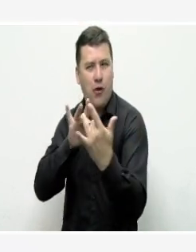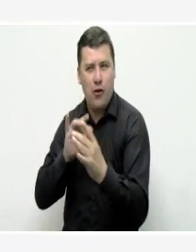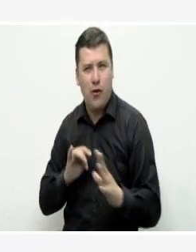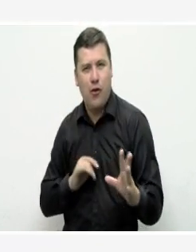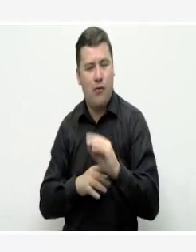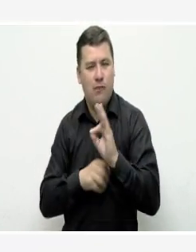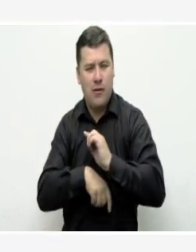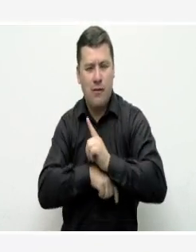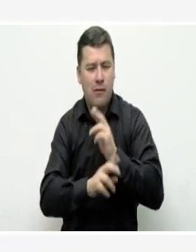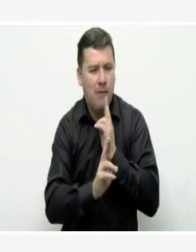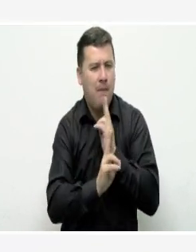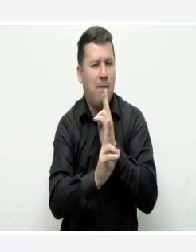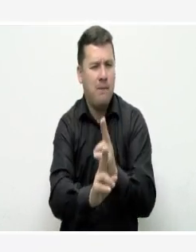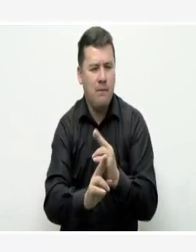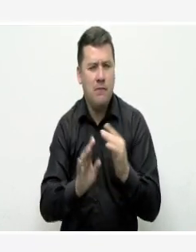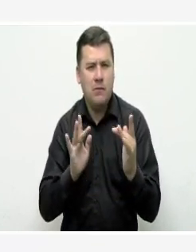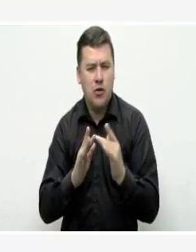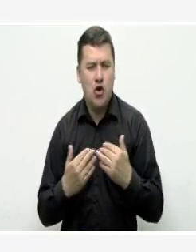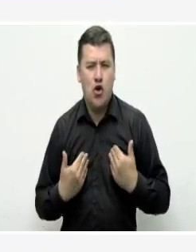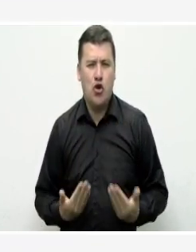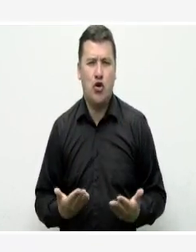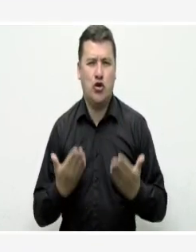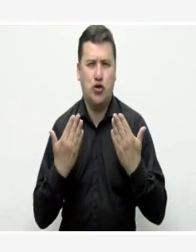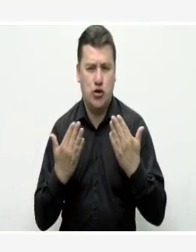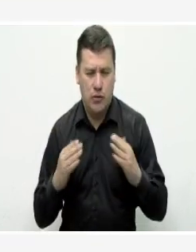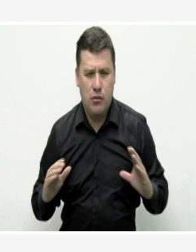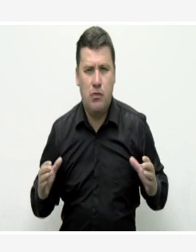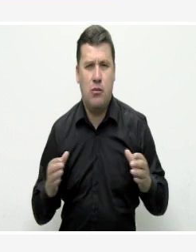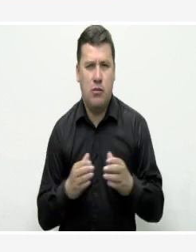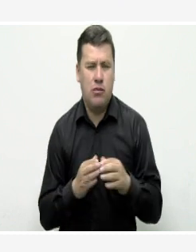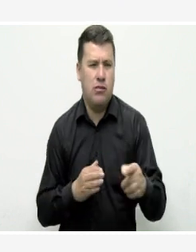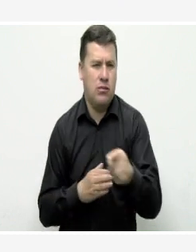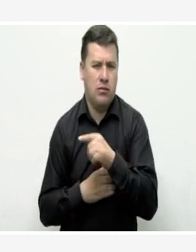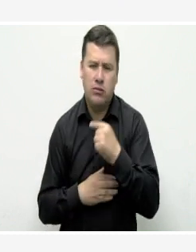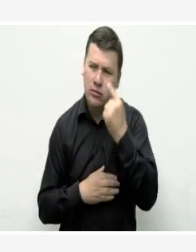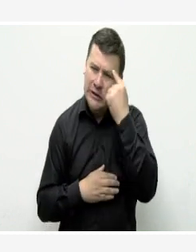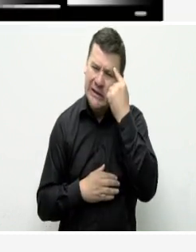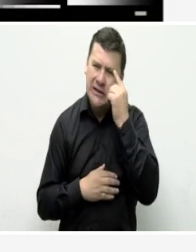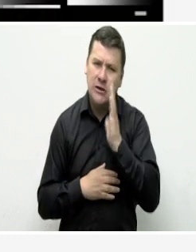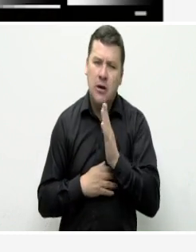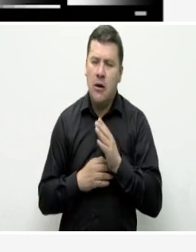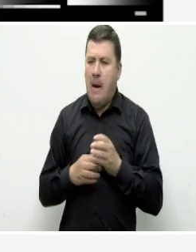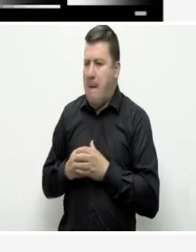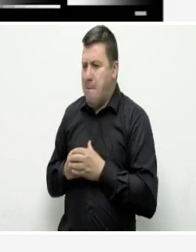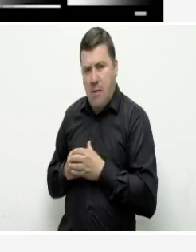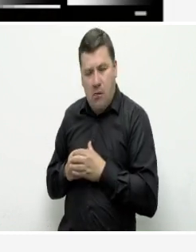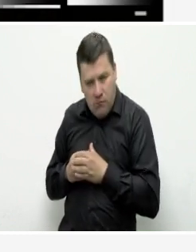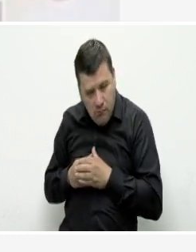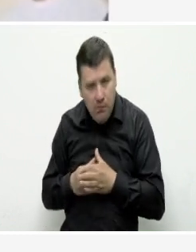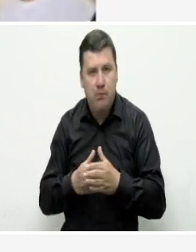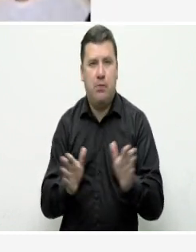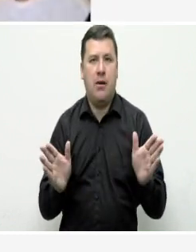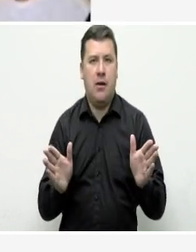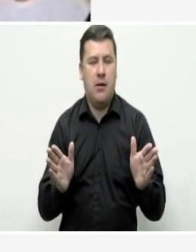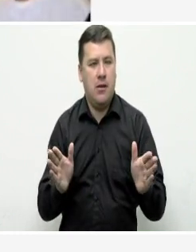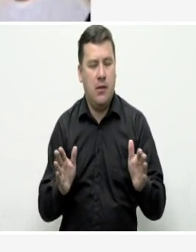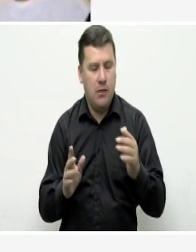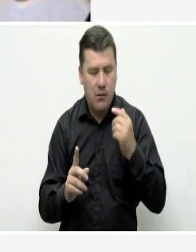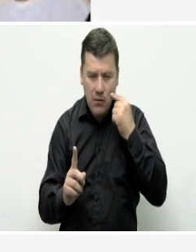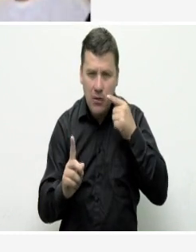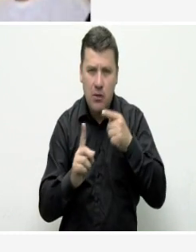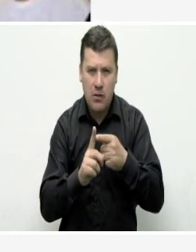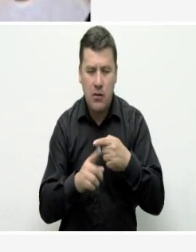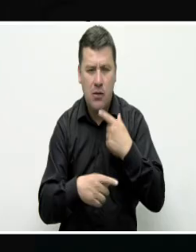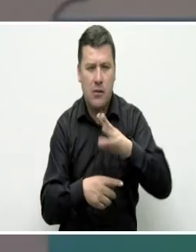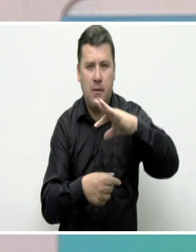manera eficiente nos permitió romper el abstencionismo, que era nuestro gran desafío en las